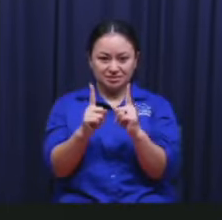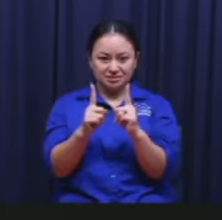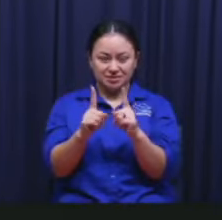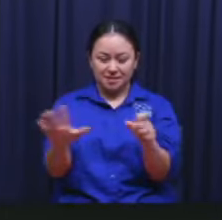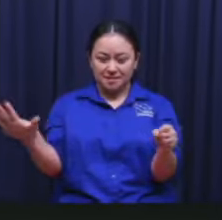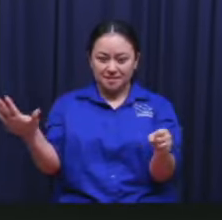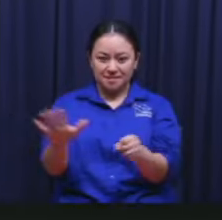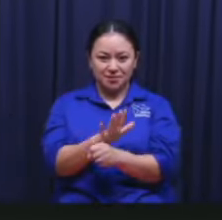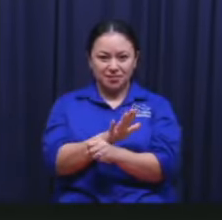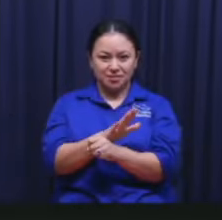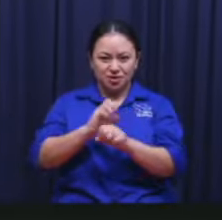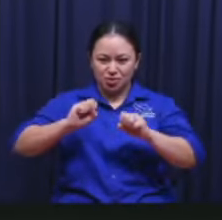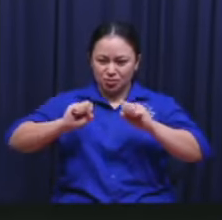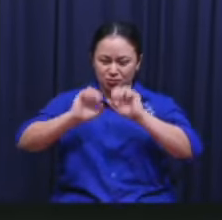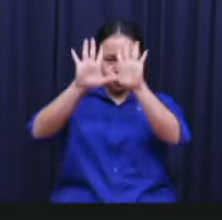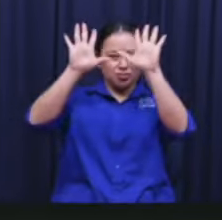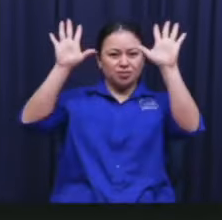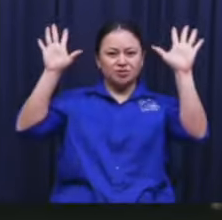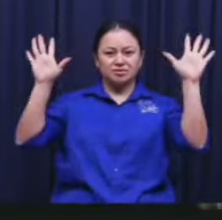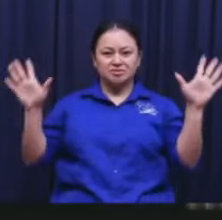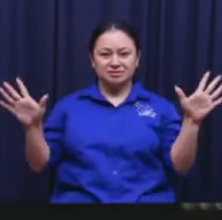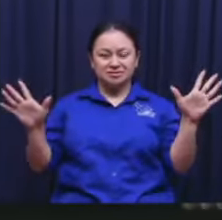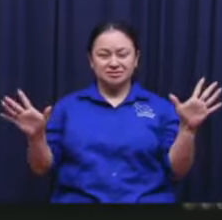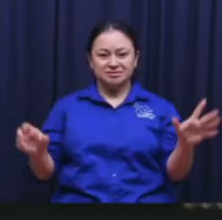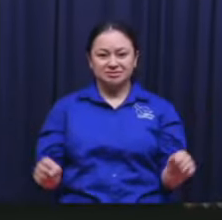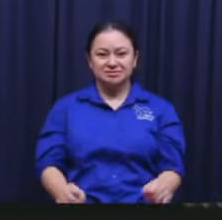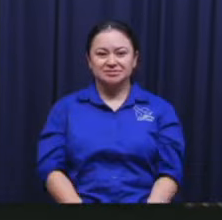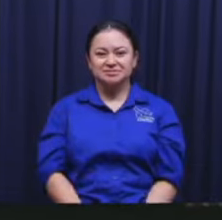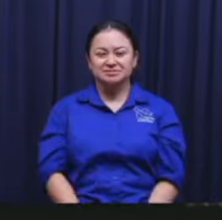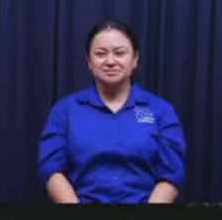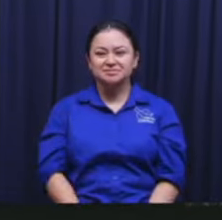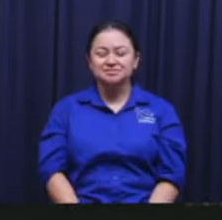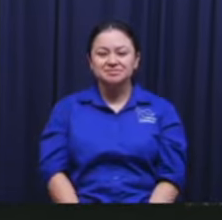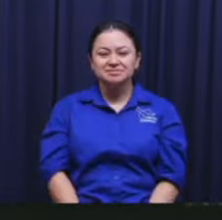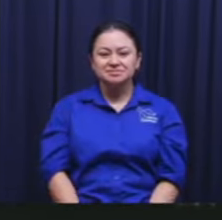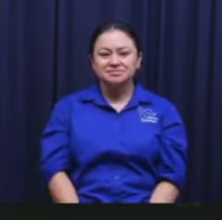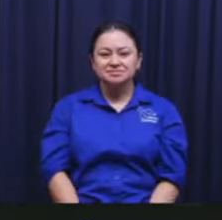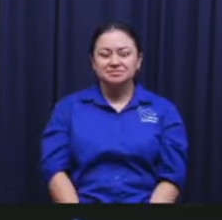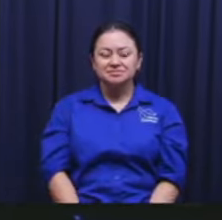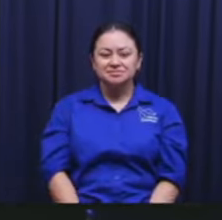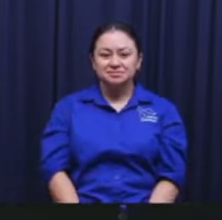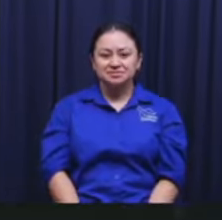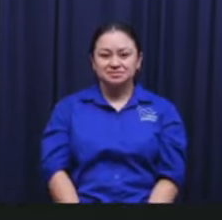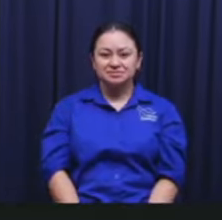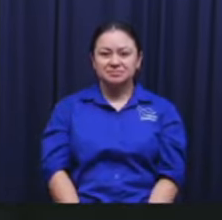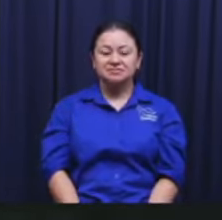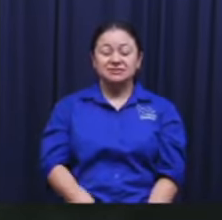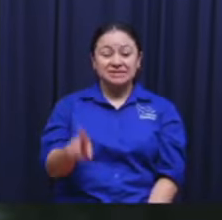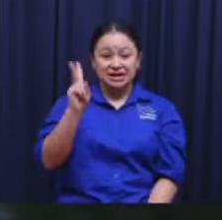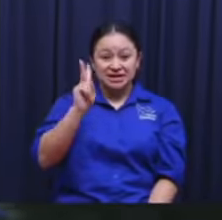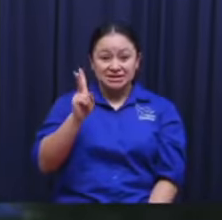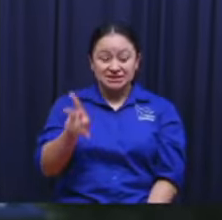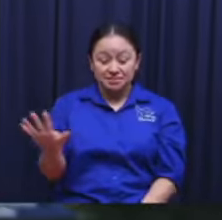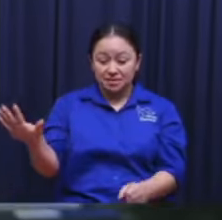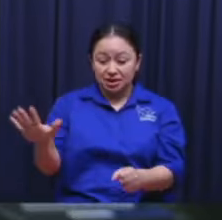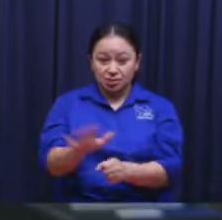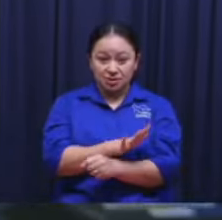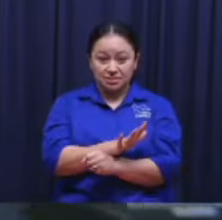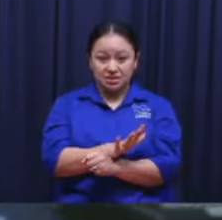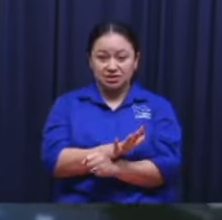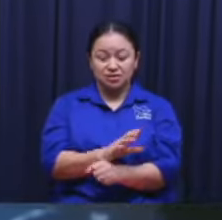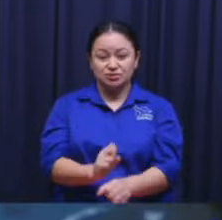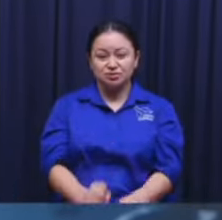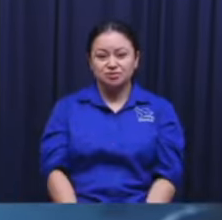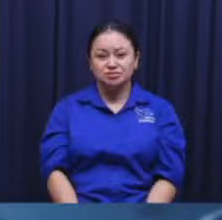¡boom!, sale toda la humanidad. Entonces siempre son complementos, siempre son complementos.